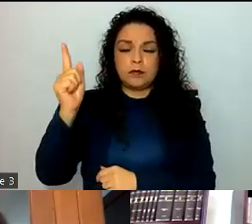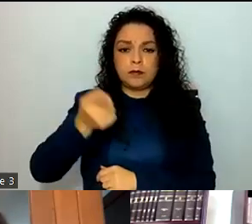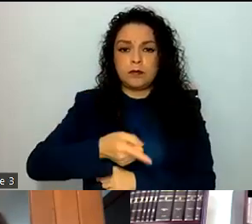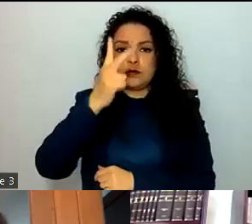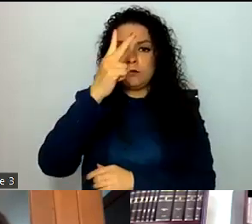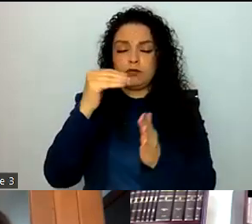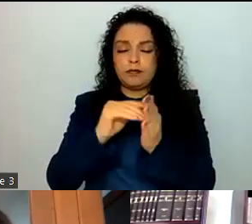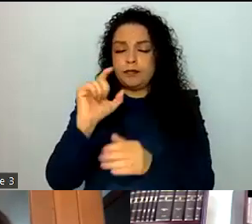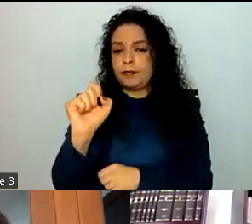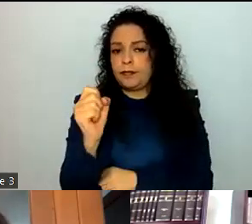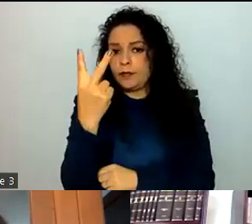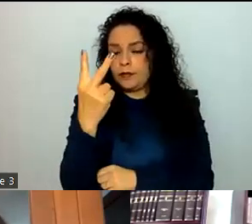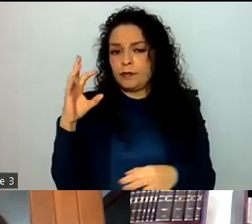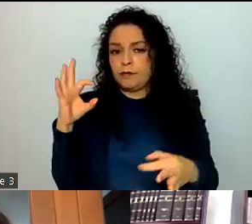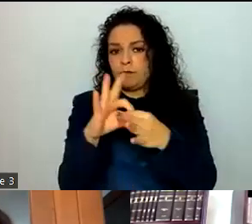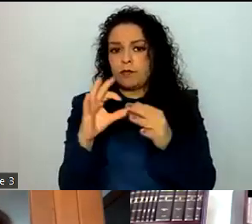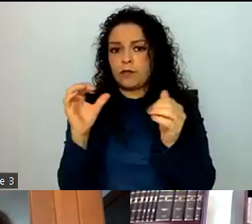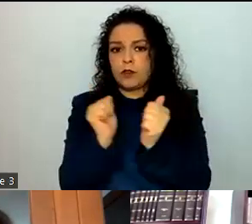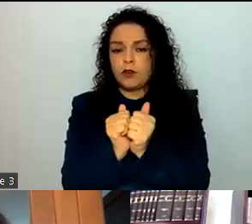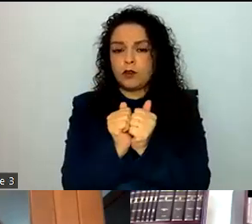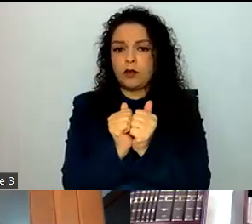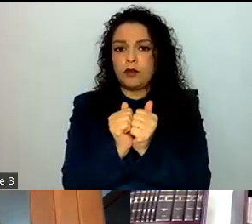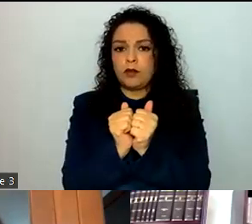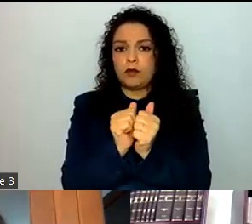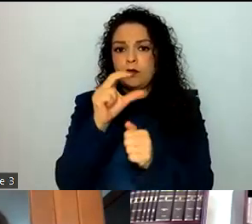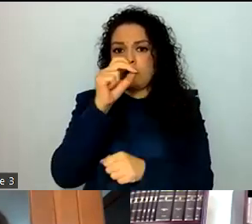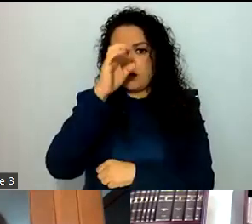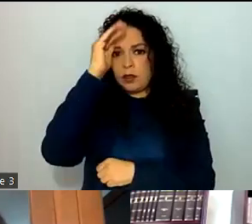RR.IP.1577/2022, relacionada al recurso de inconformidad RIA